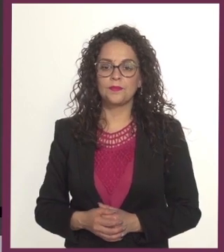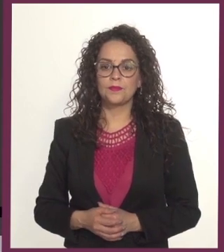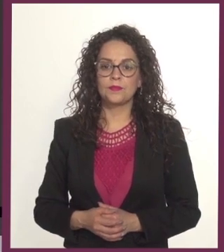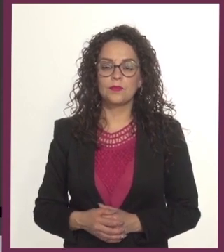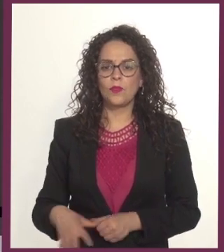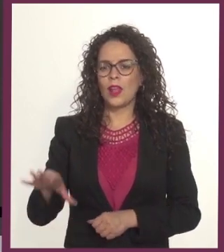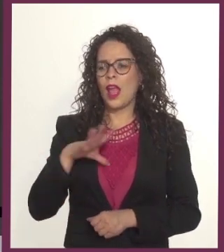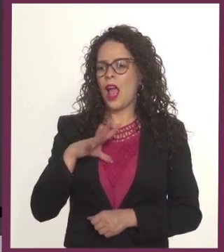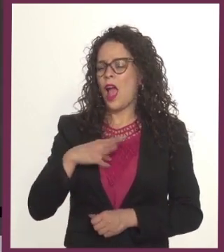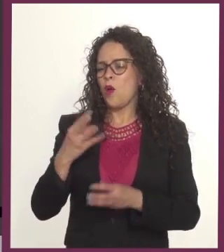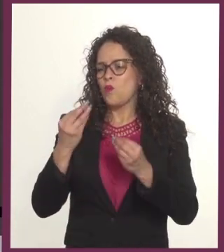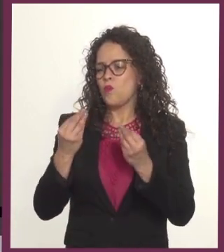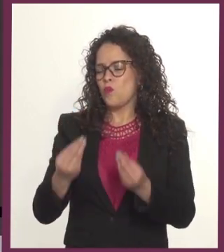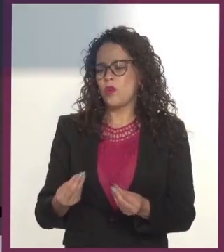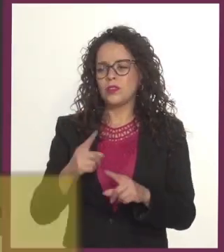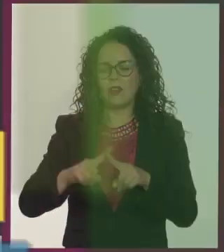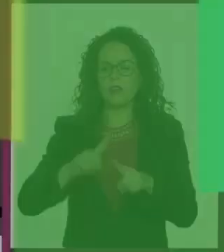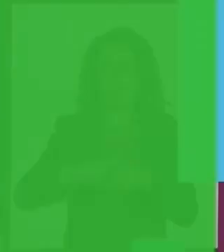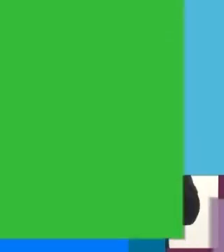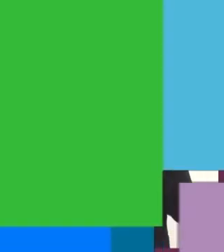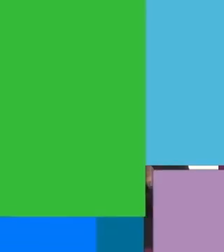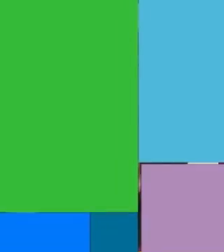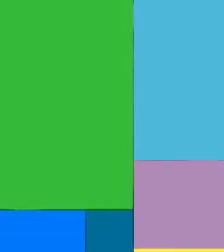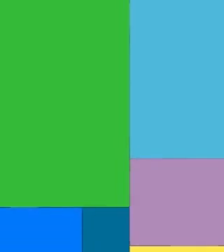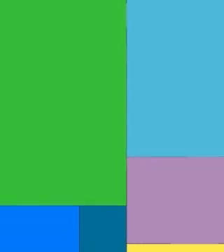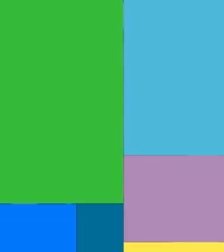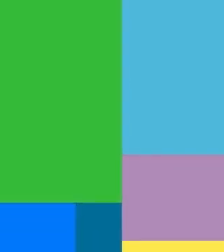que conocer nada para divertirte con ellas.